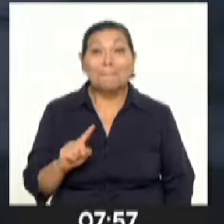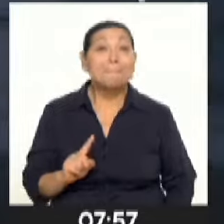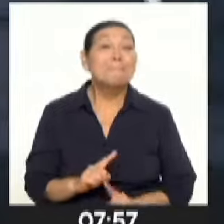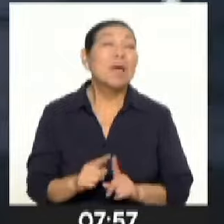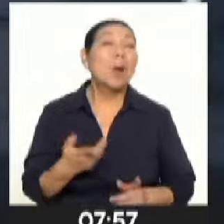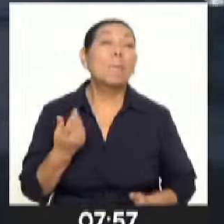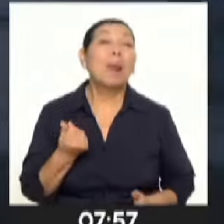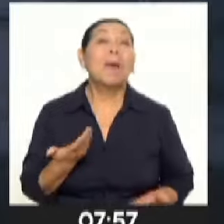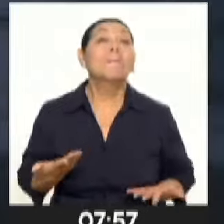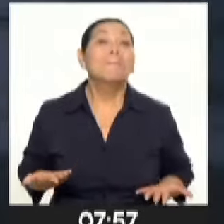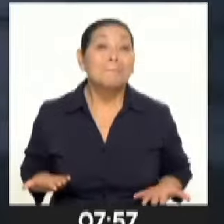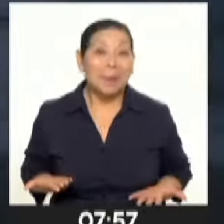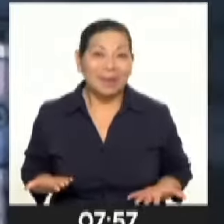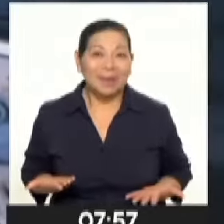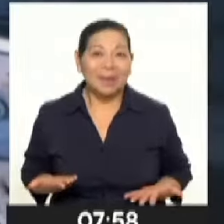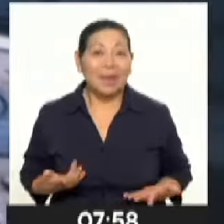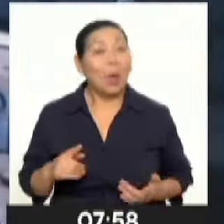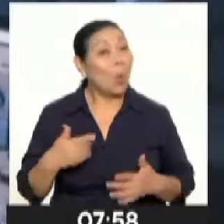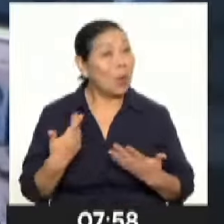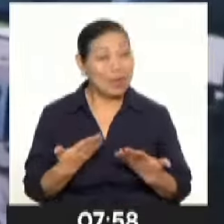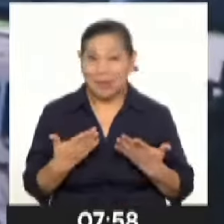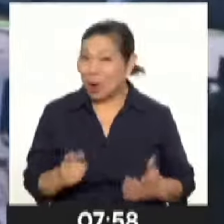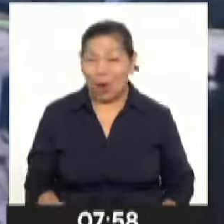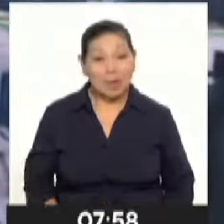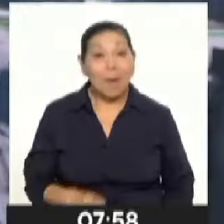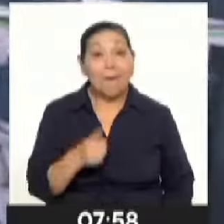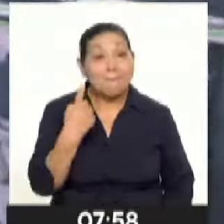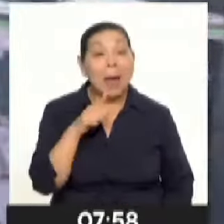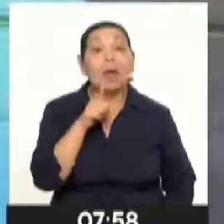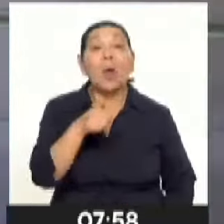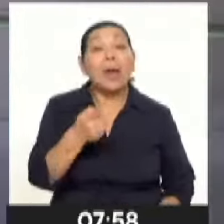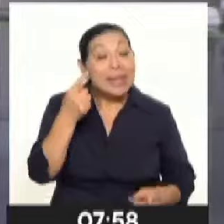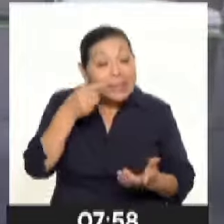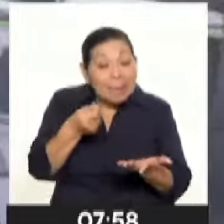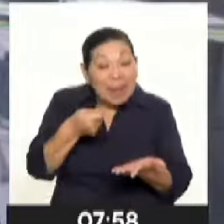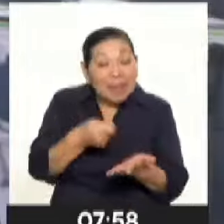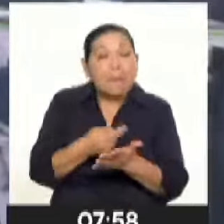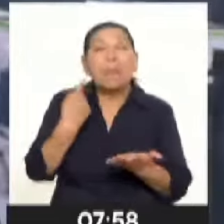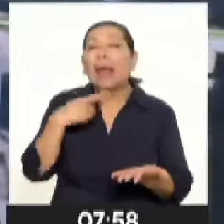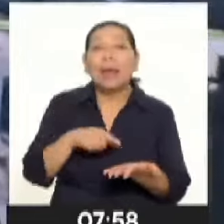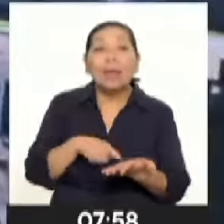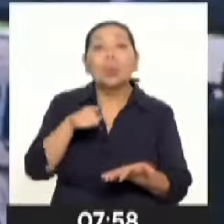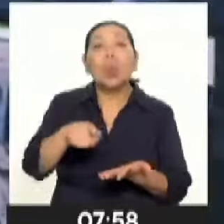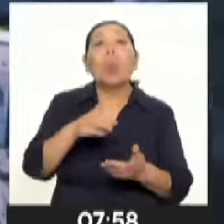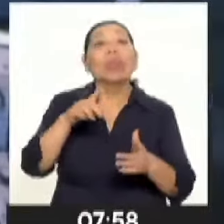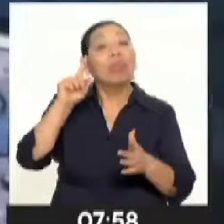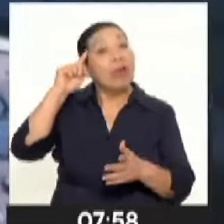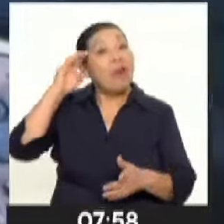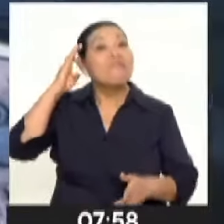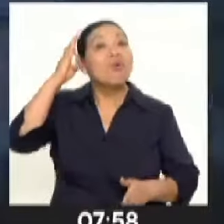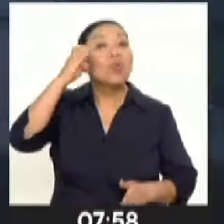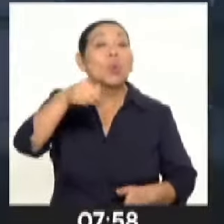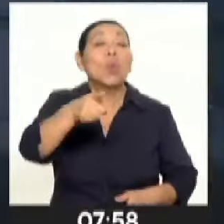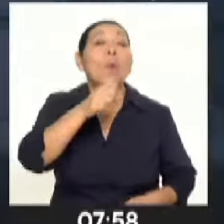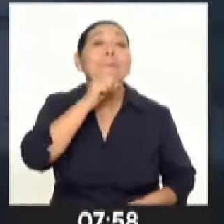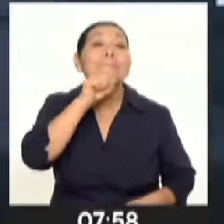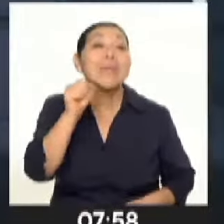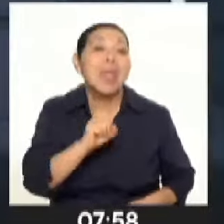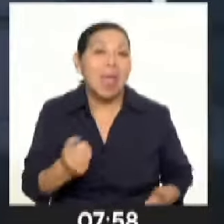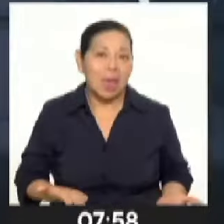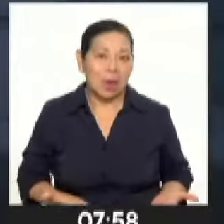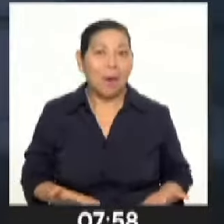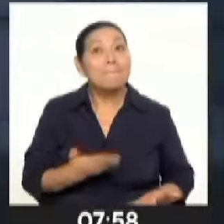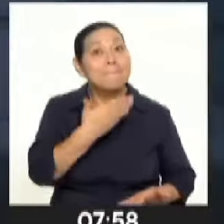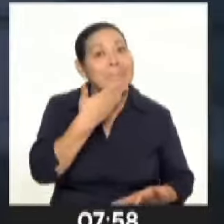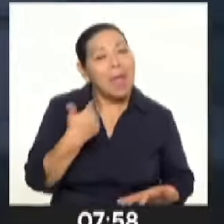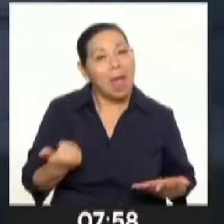cuenta para qué es ese dinero. Es tu plata, pero no es tu plata para cualquier cosa. Es tu plata para tu jubilación, ¿no? Yo creo que en vez de enfocarnos en retiros, deberías enfocarnos en mejorar